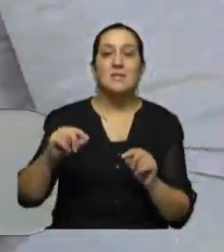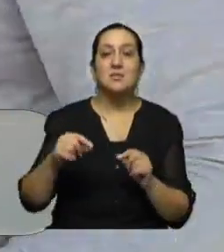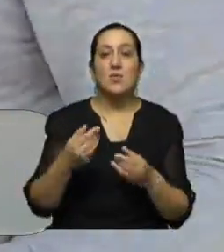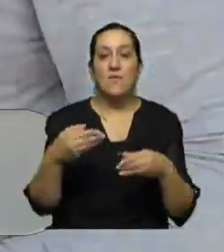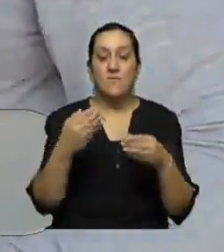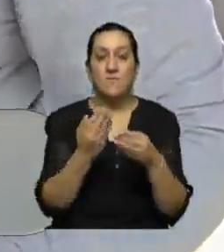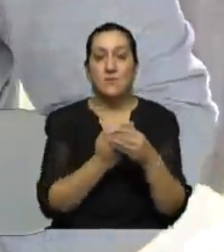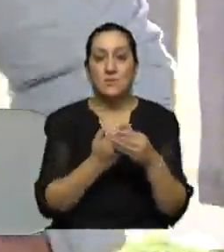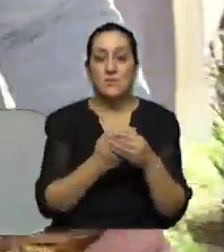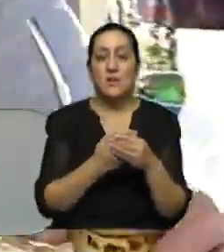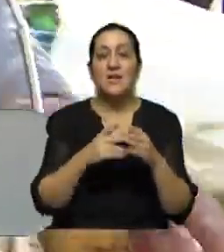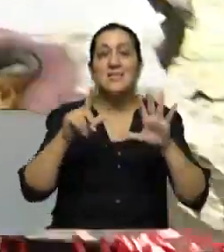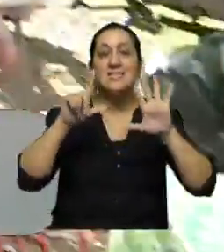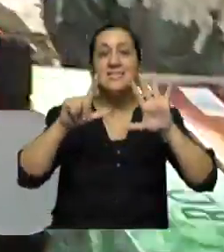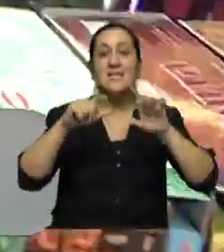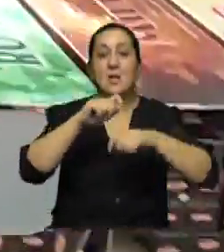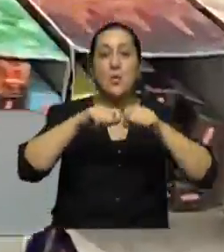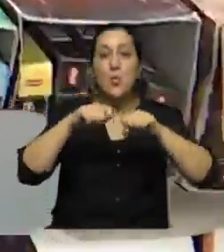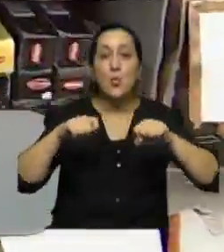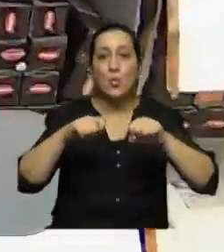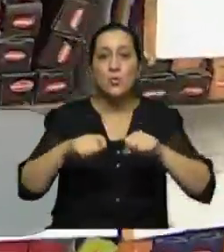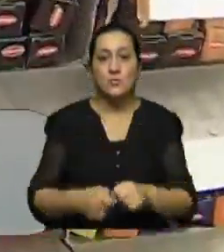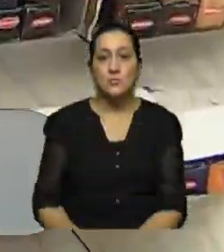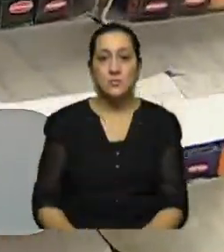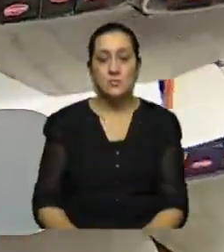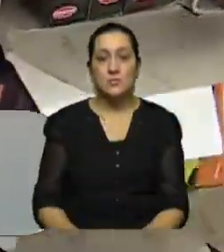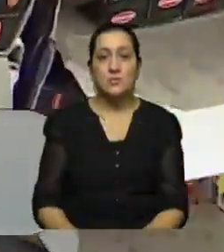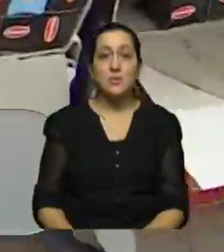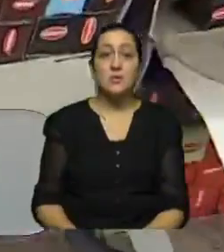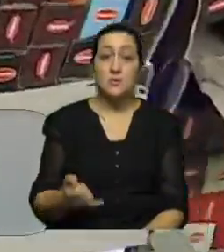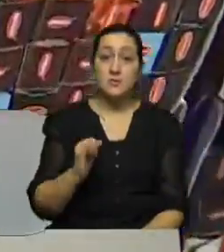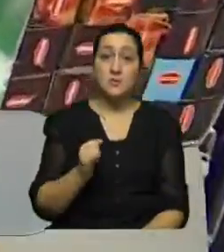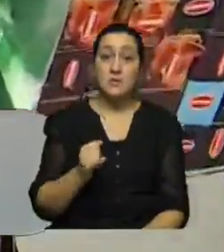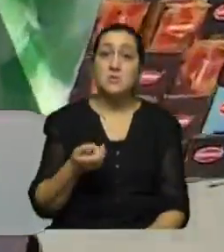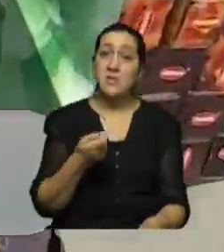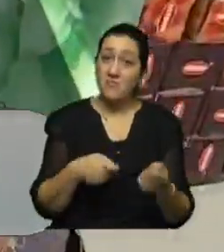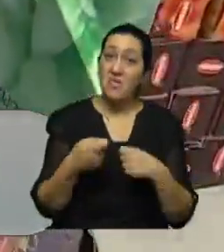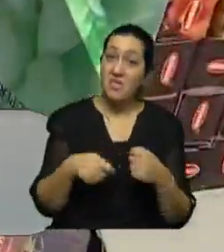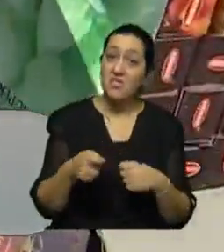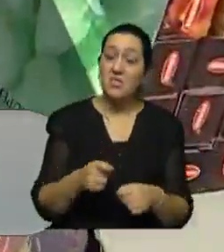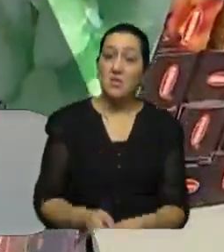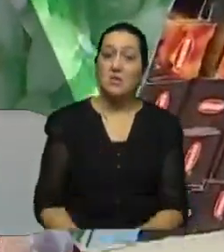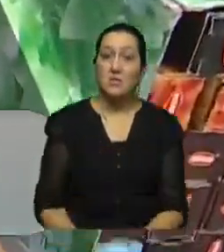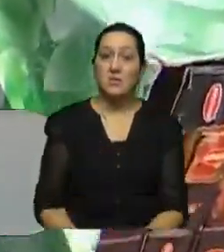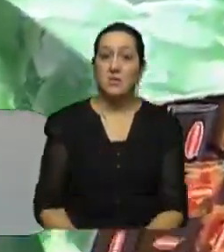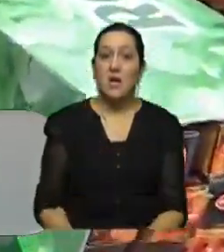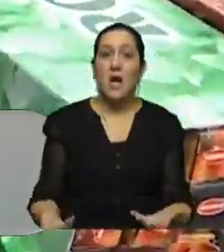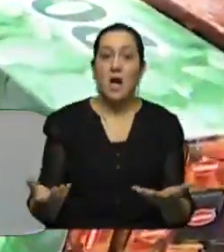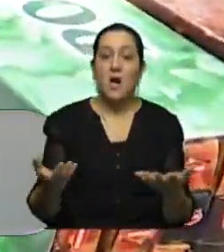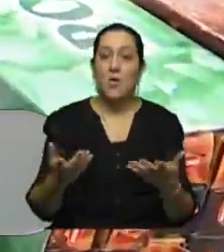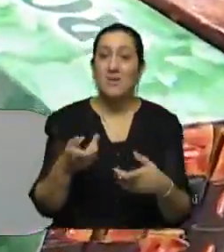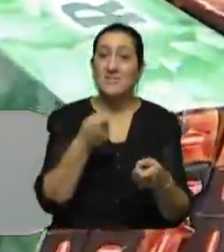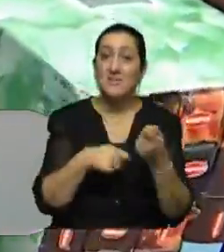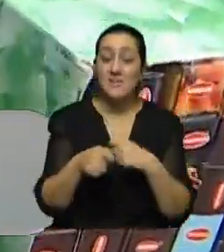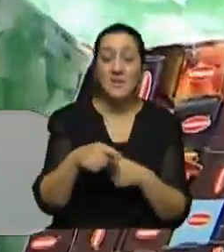Ah, aquella la de los siete nudos que da suerte, ¿no? Como que hay algo ahí, ¿no? Sí, se lleva. Se está vendiendo más ahora la que tiene